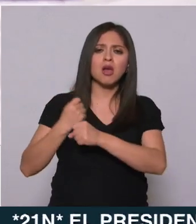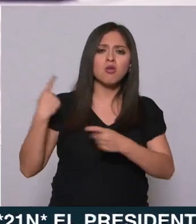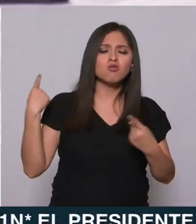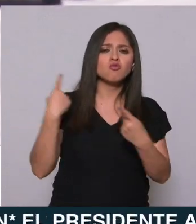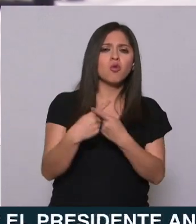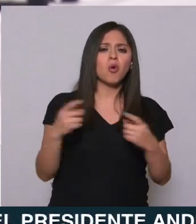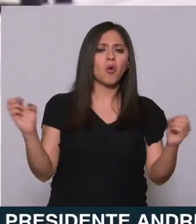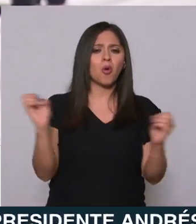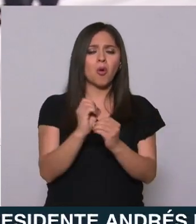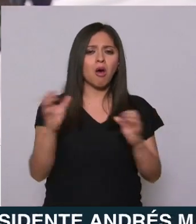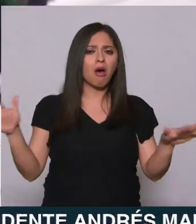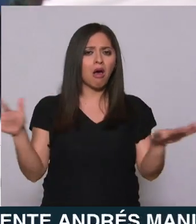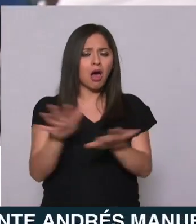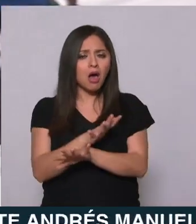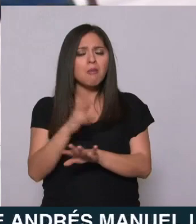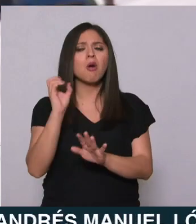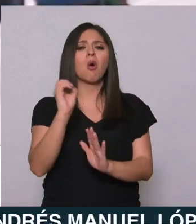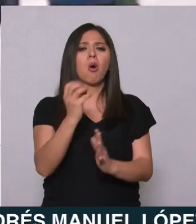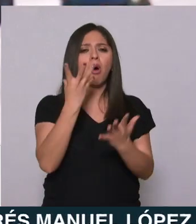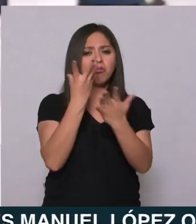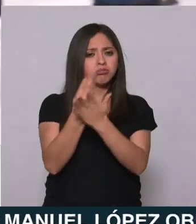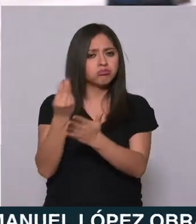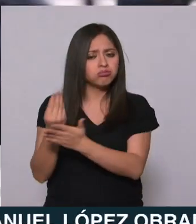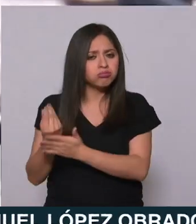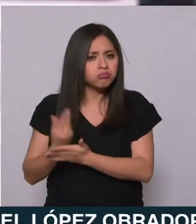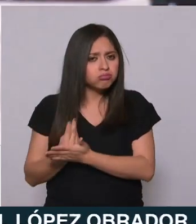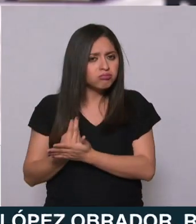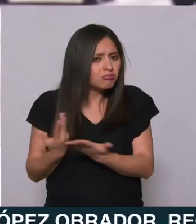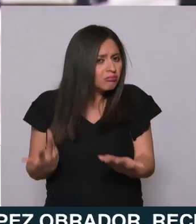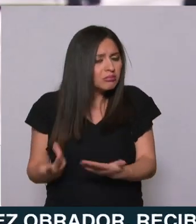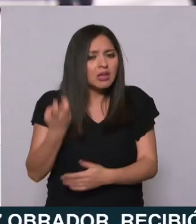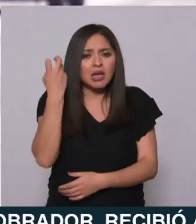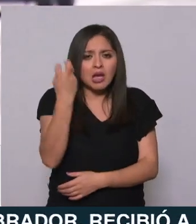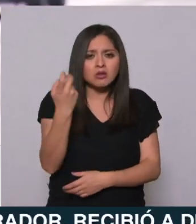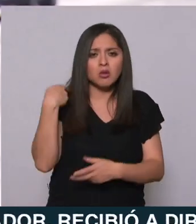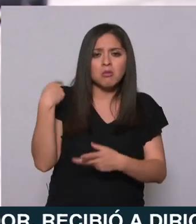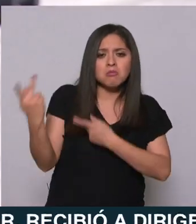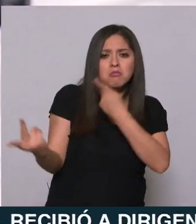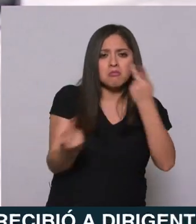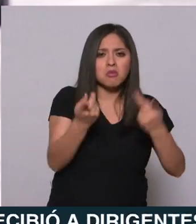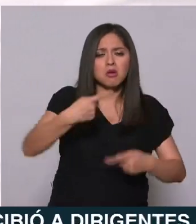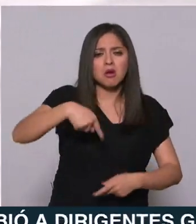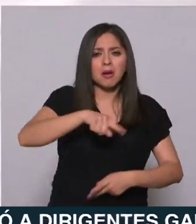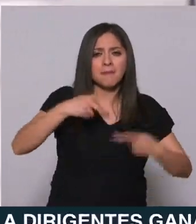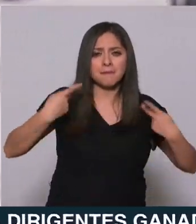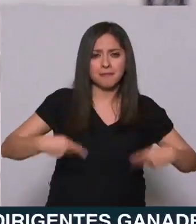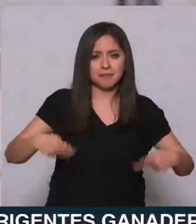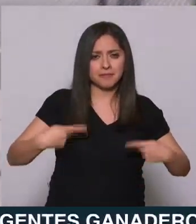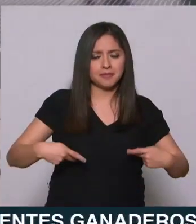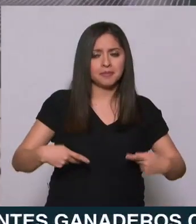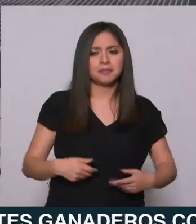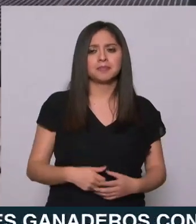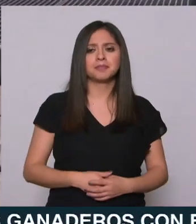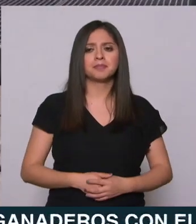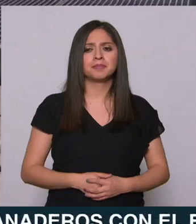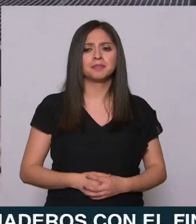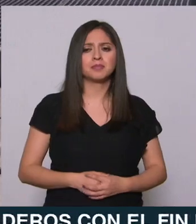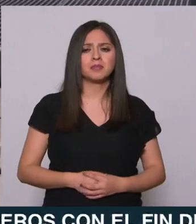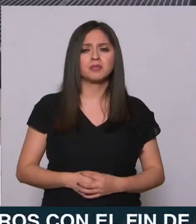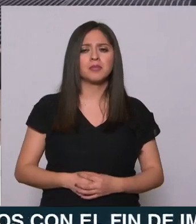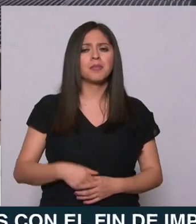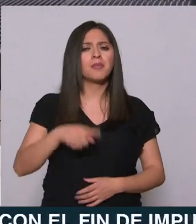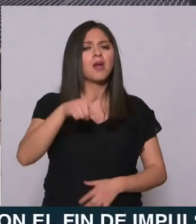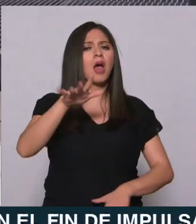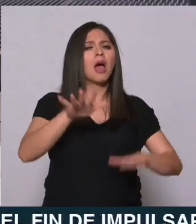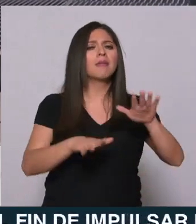renovarse, crearse e incluso rehabilitarse. Y esto es lo que piensan los usuarios al respecto. Hay veces que te vas en